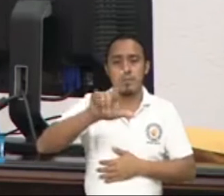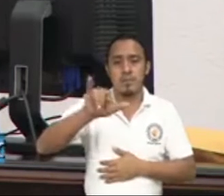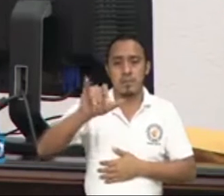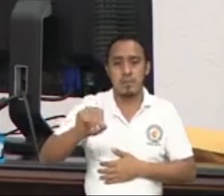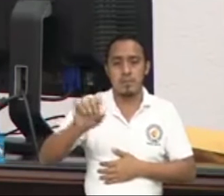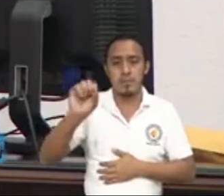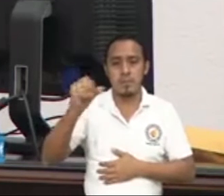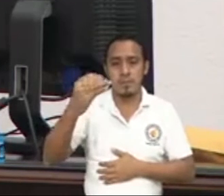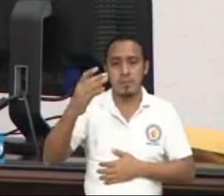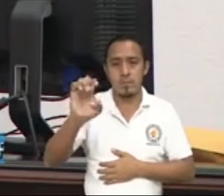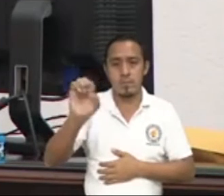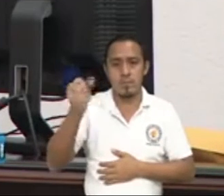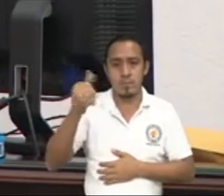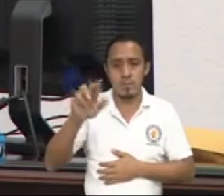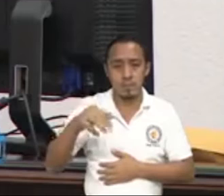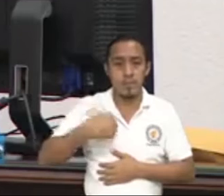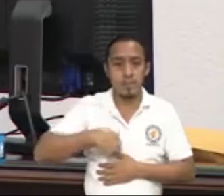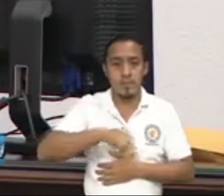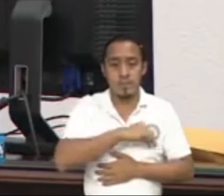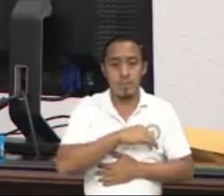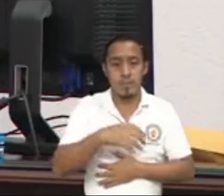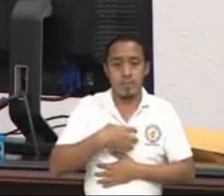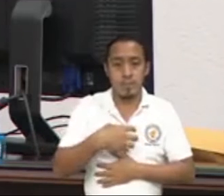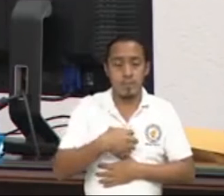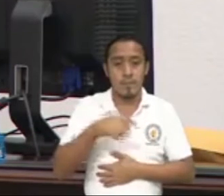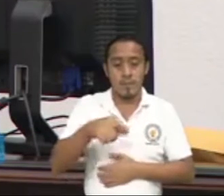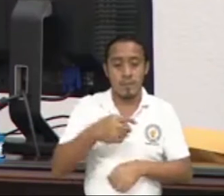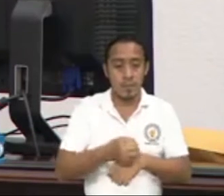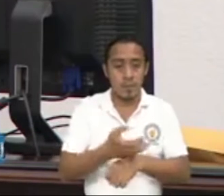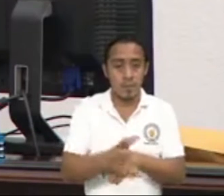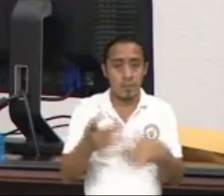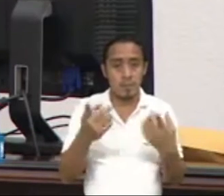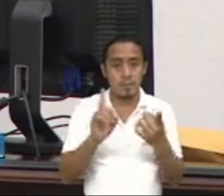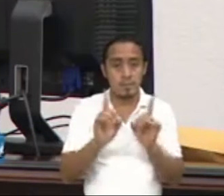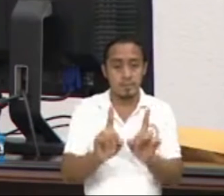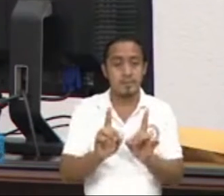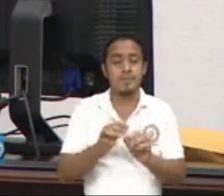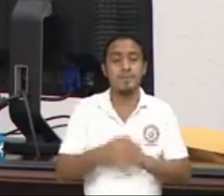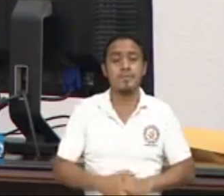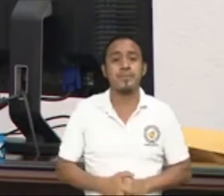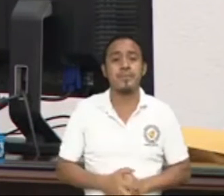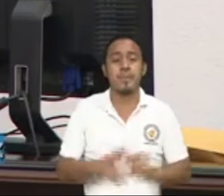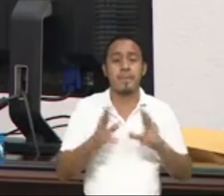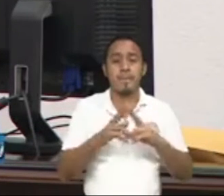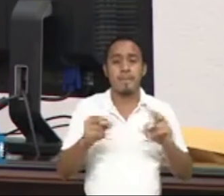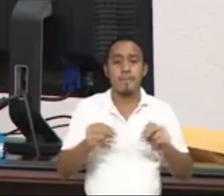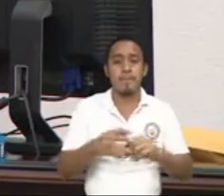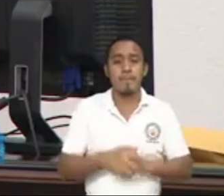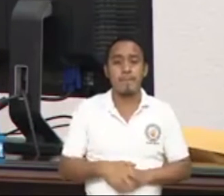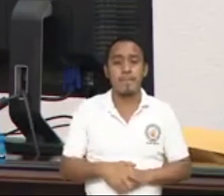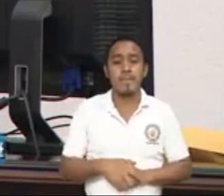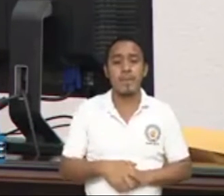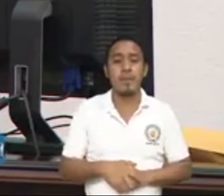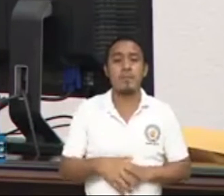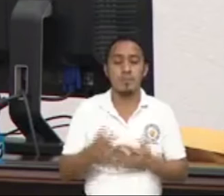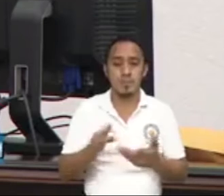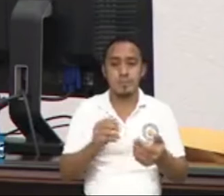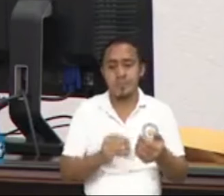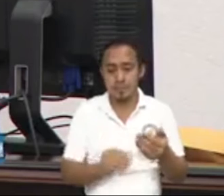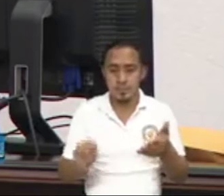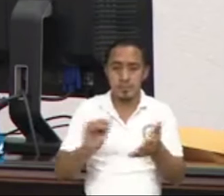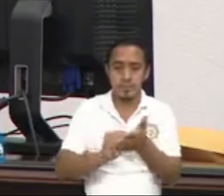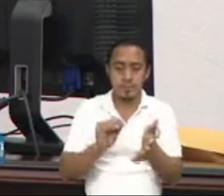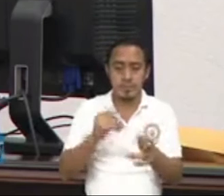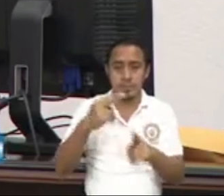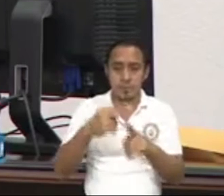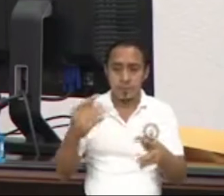César Montenegro Díaz como miembro propietario del Consejo Directivo del Banco Central de Nicaragua, y se ha procedido